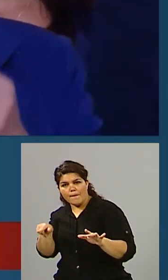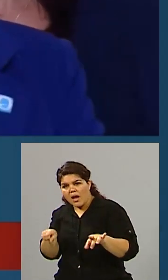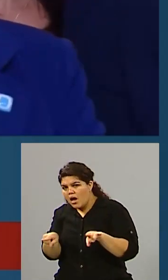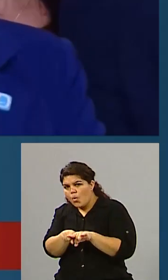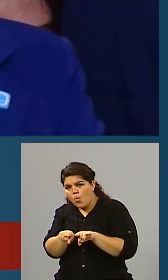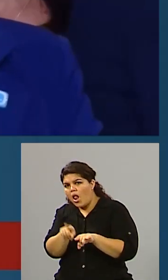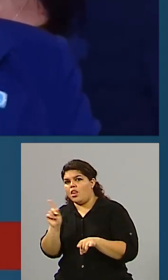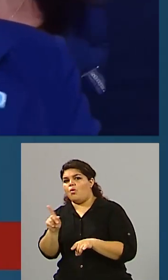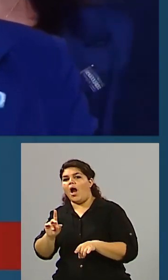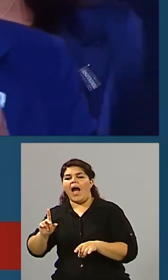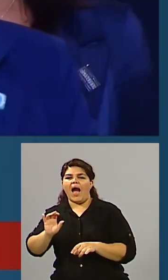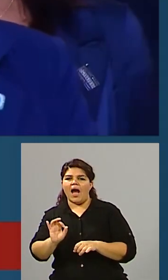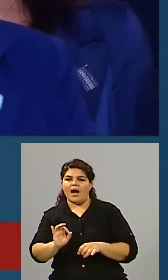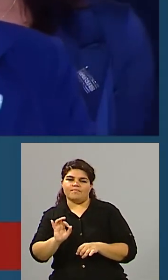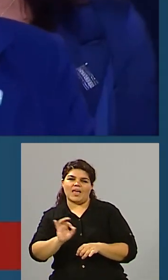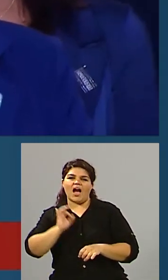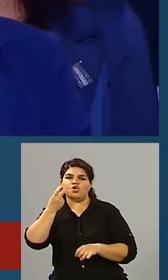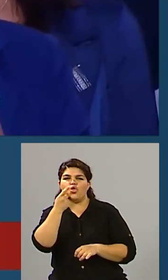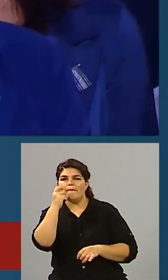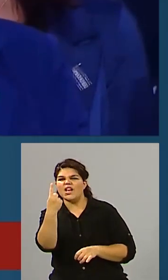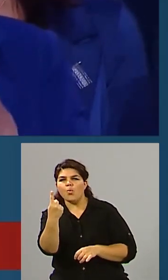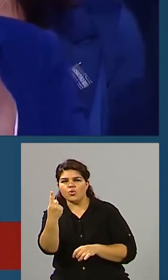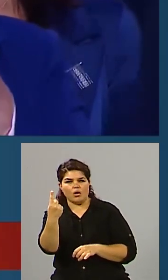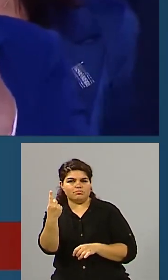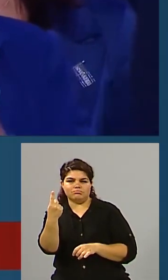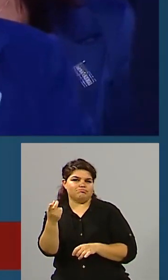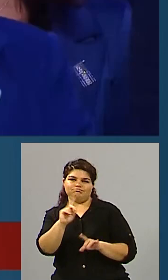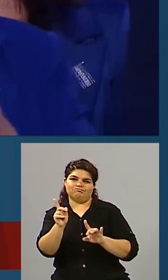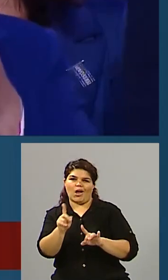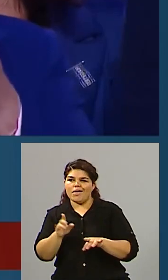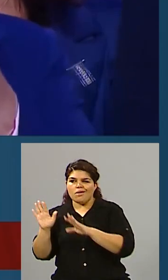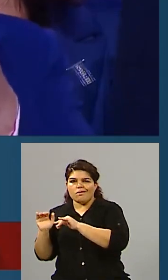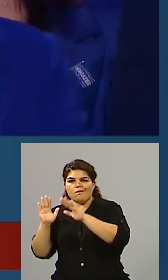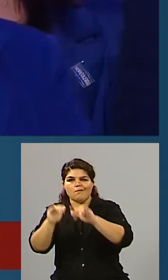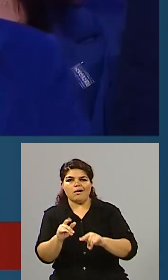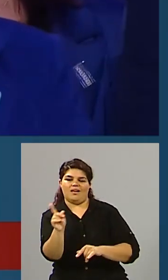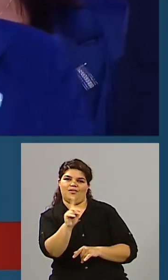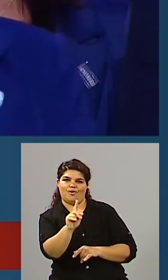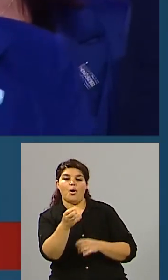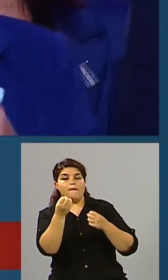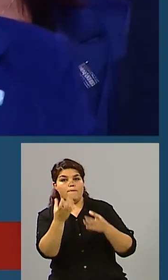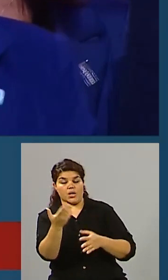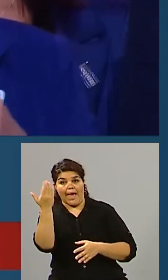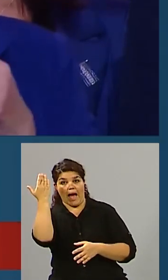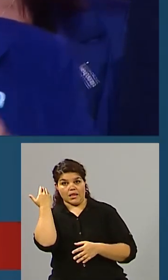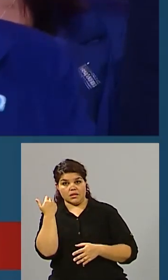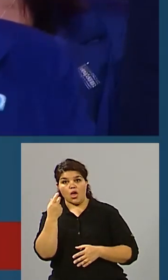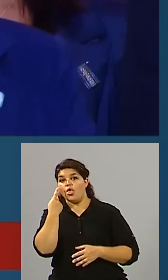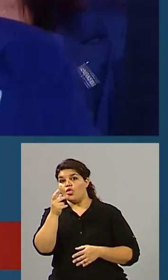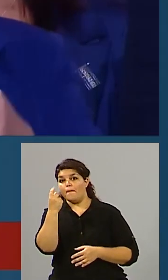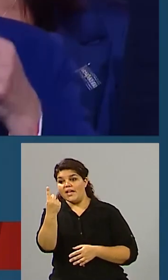la crisis del 2001. Esa aparición que hubo en el 2001 fue el surgimiento de dos grandes fuerzas que